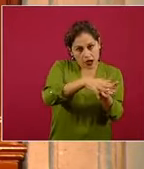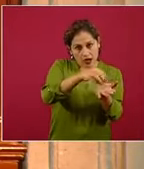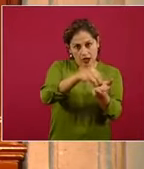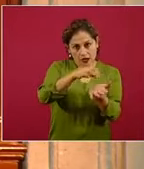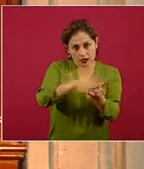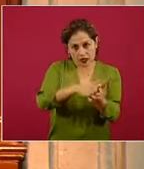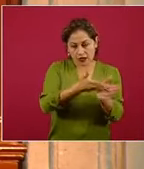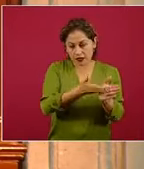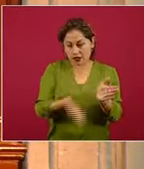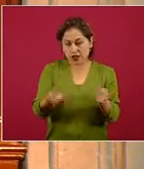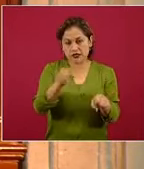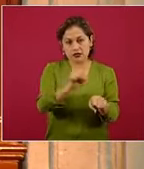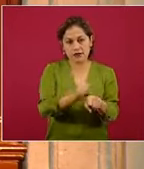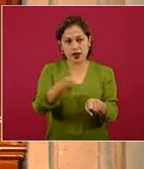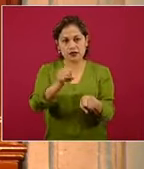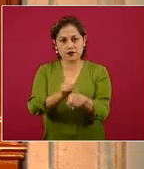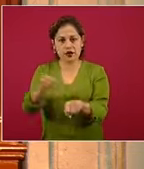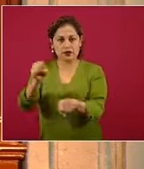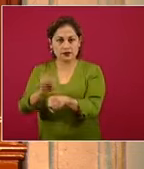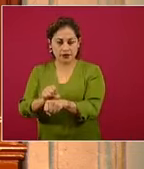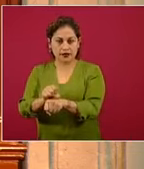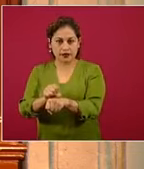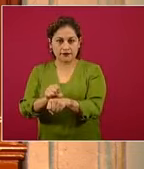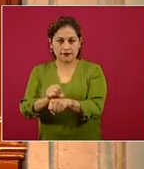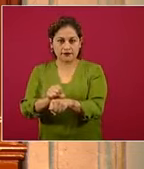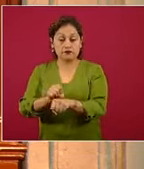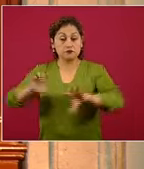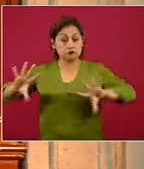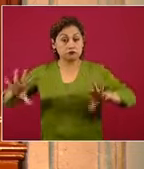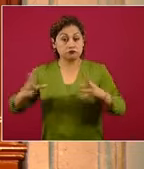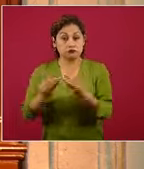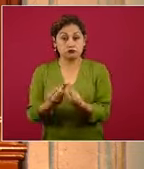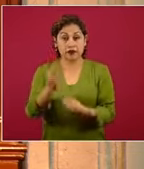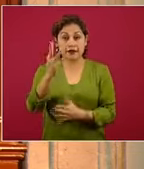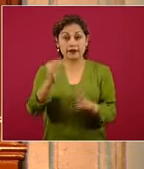semanas epidemiológicas estas más de